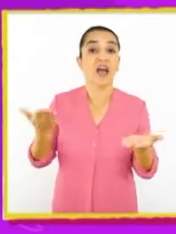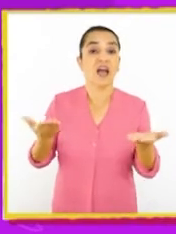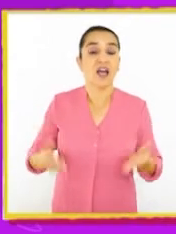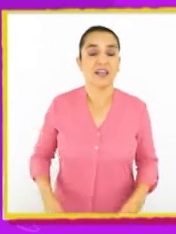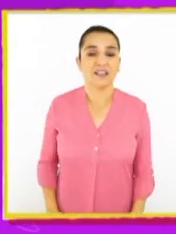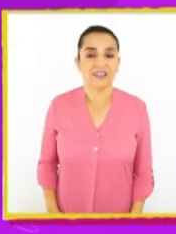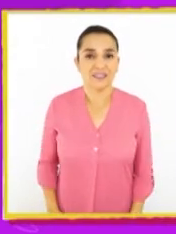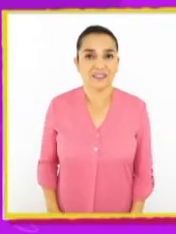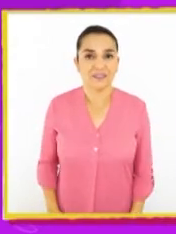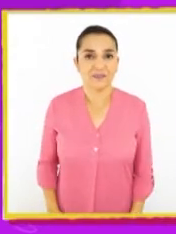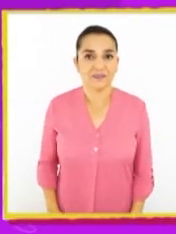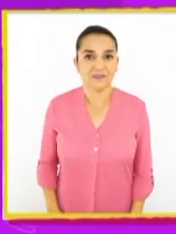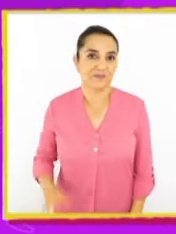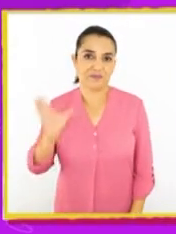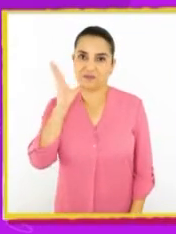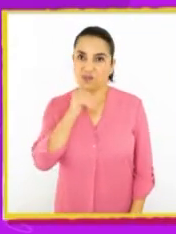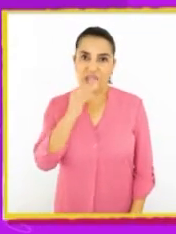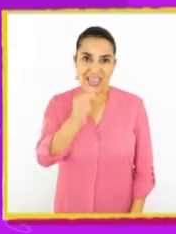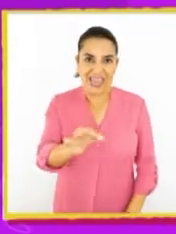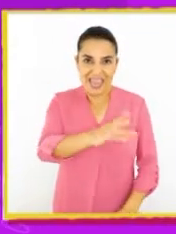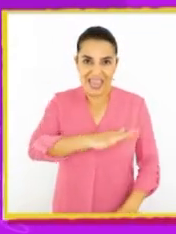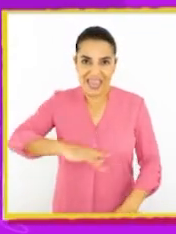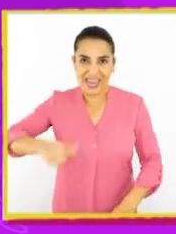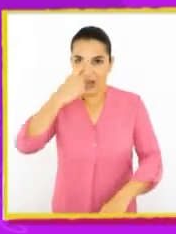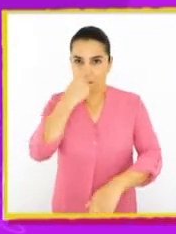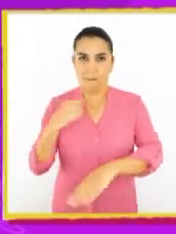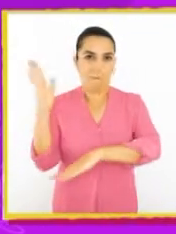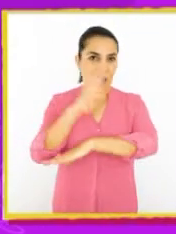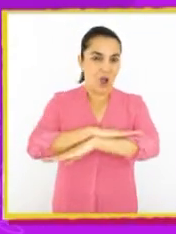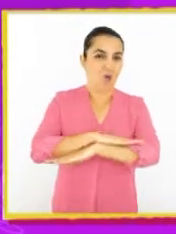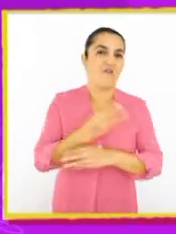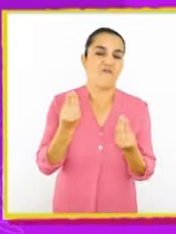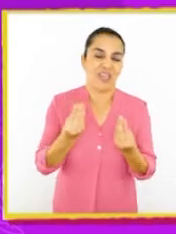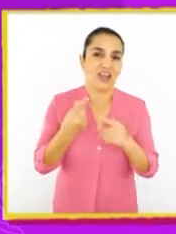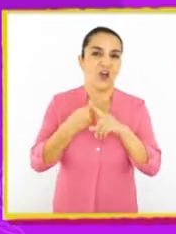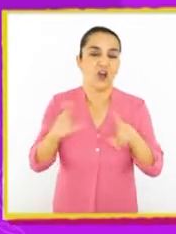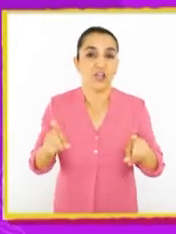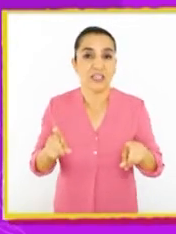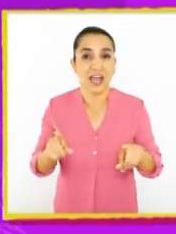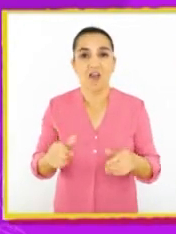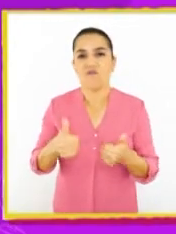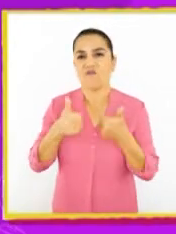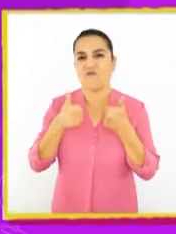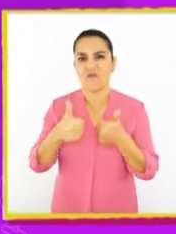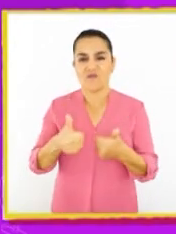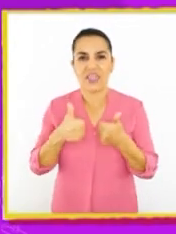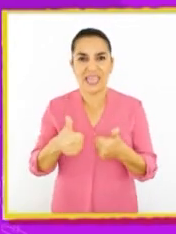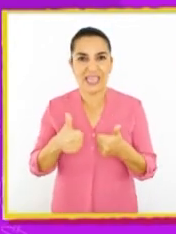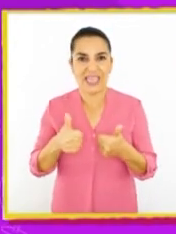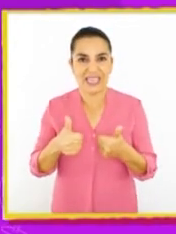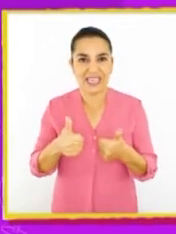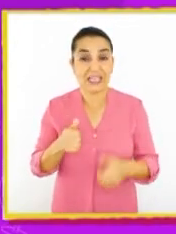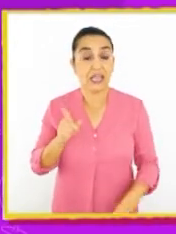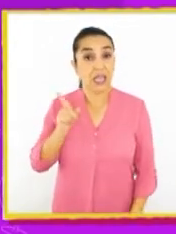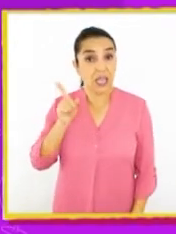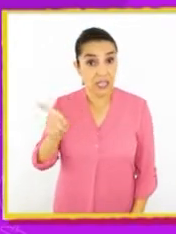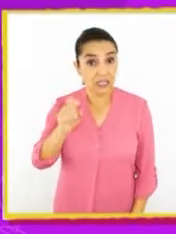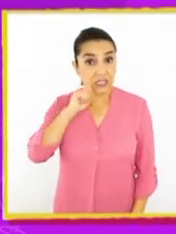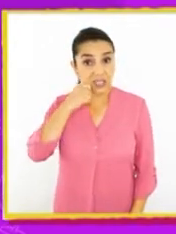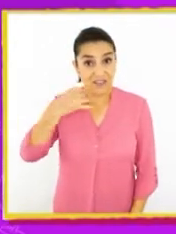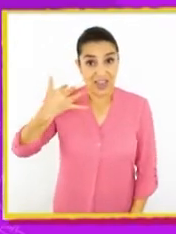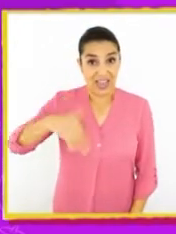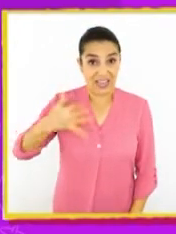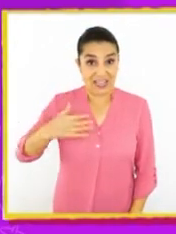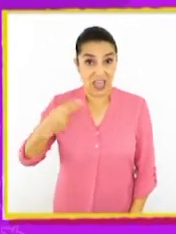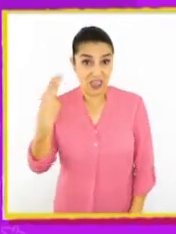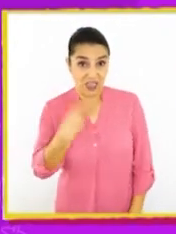diferencia. No se ve la Isla de Pascua. Muy bien. ¿Otra más? Súper bien. Esta parte que